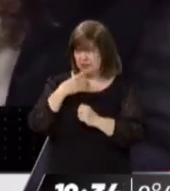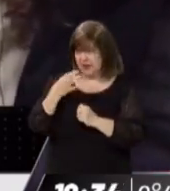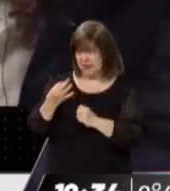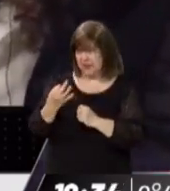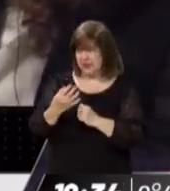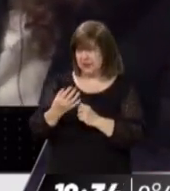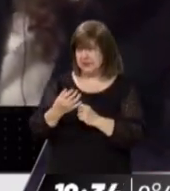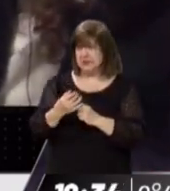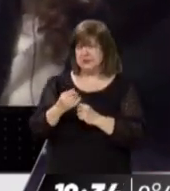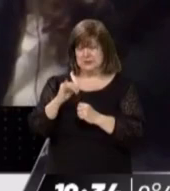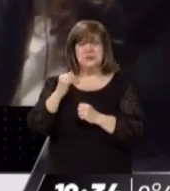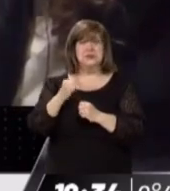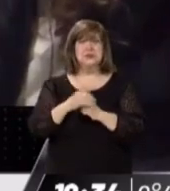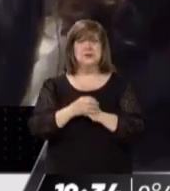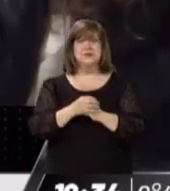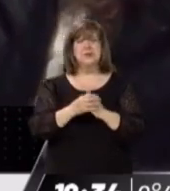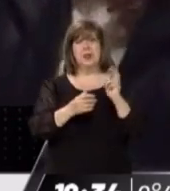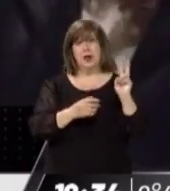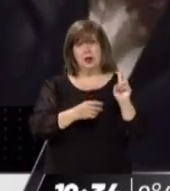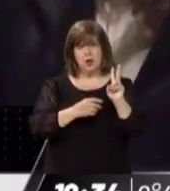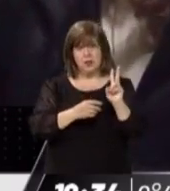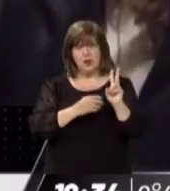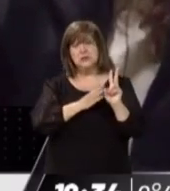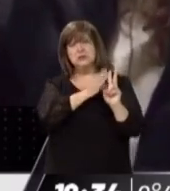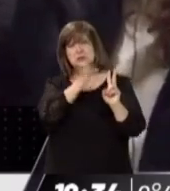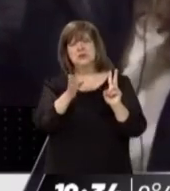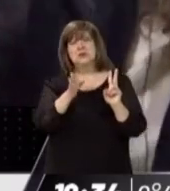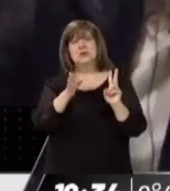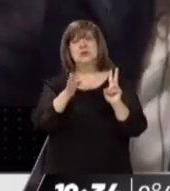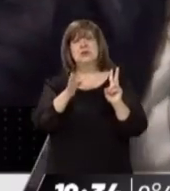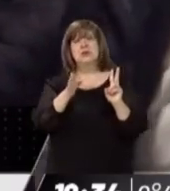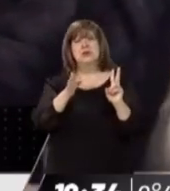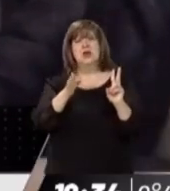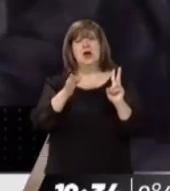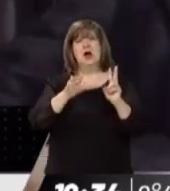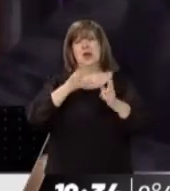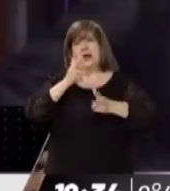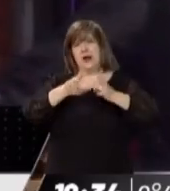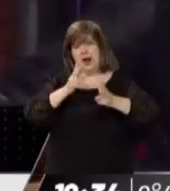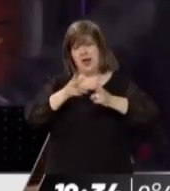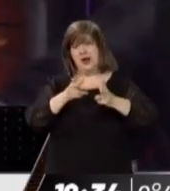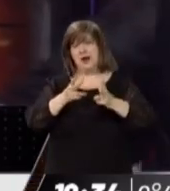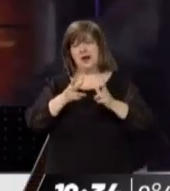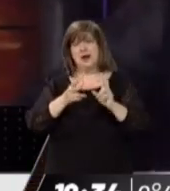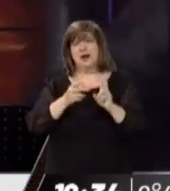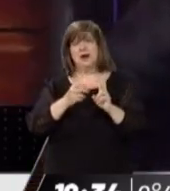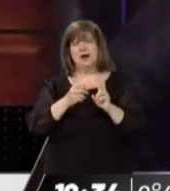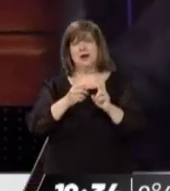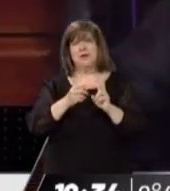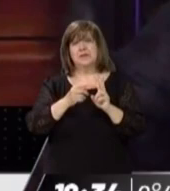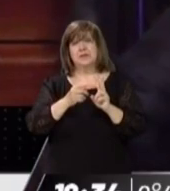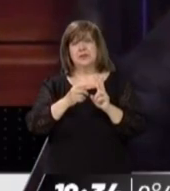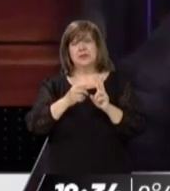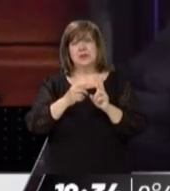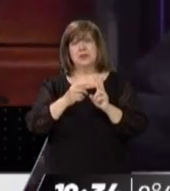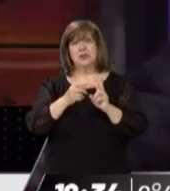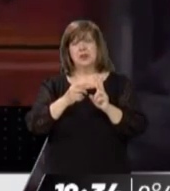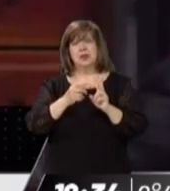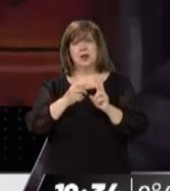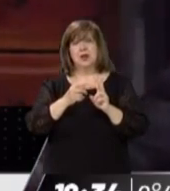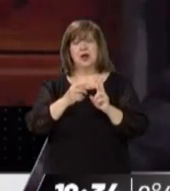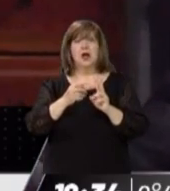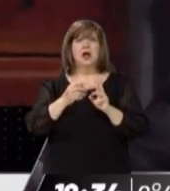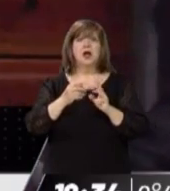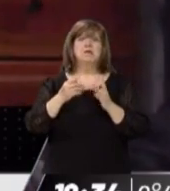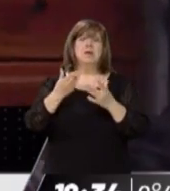la verdad que sí cada vez que los chicos han venido porque los chicos no es que están acá a la vuelta los chicos están